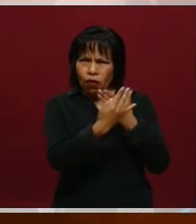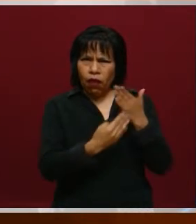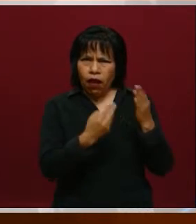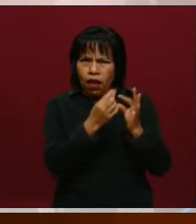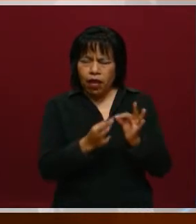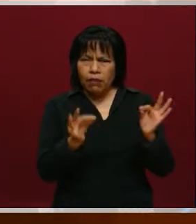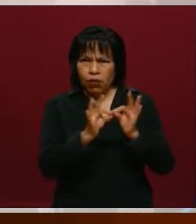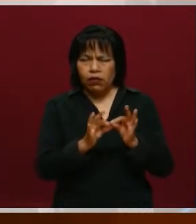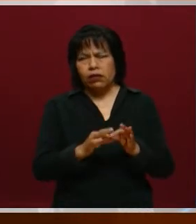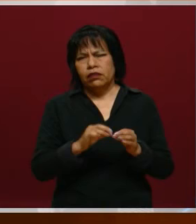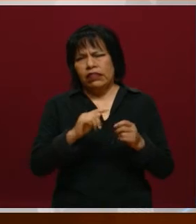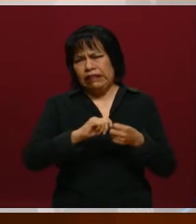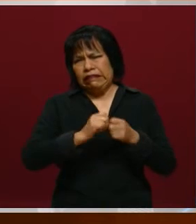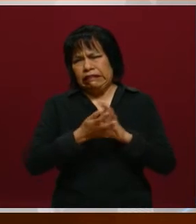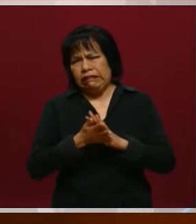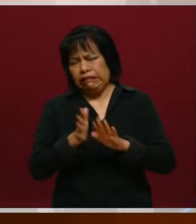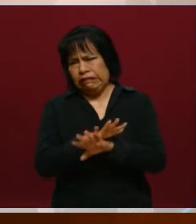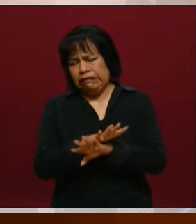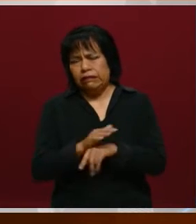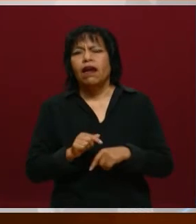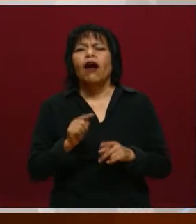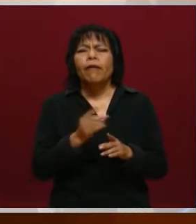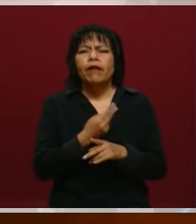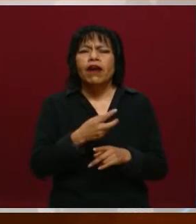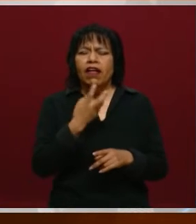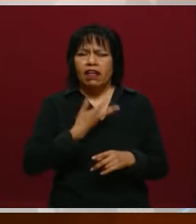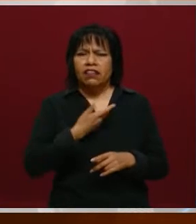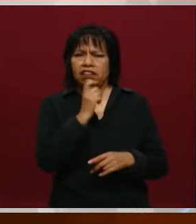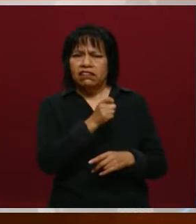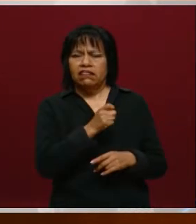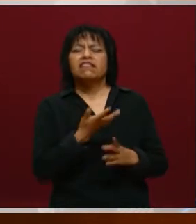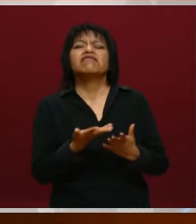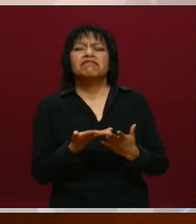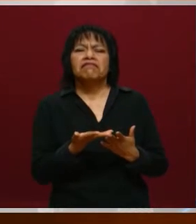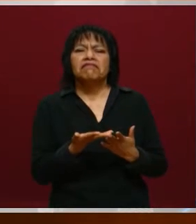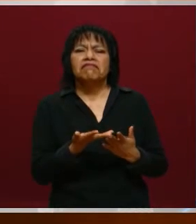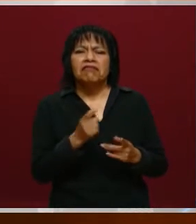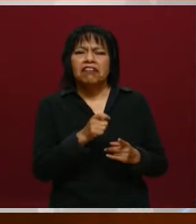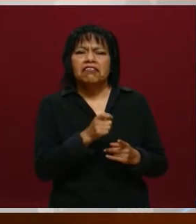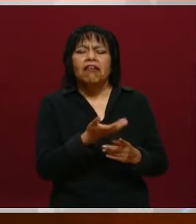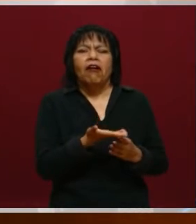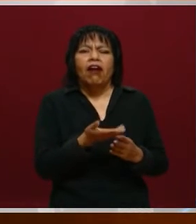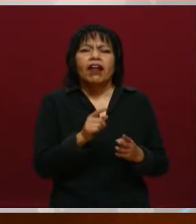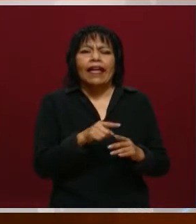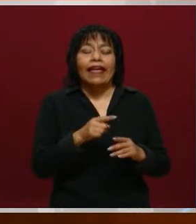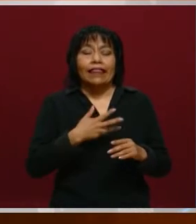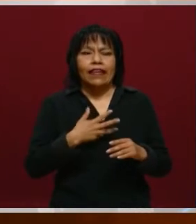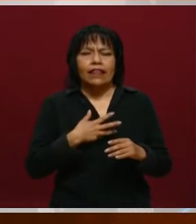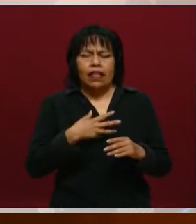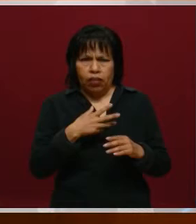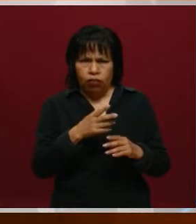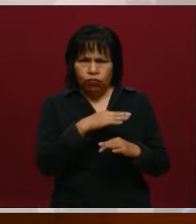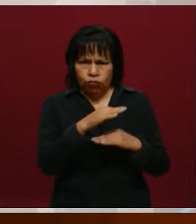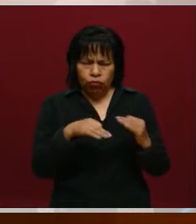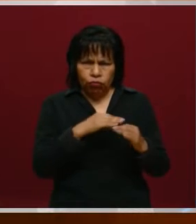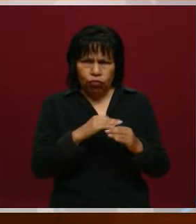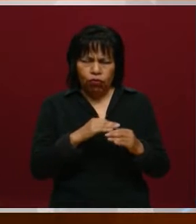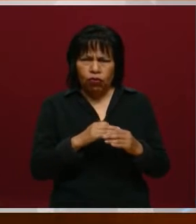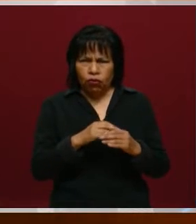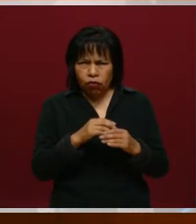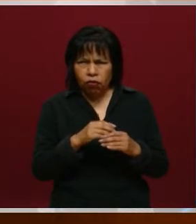transformador tiene que ser muy complementario al